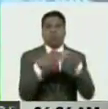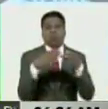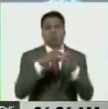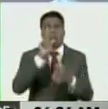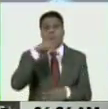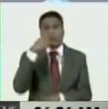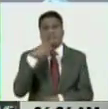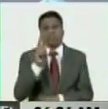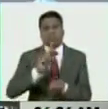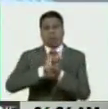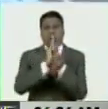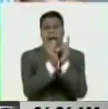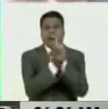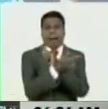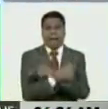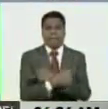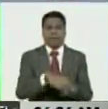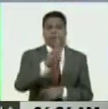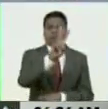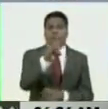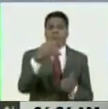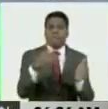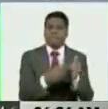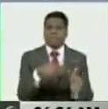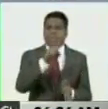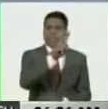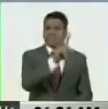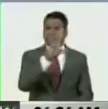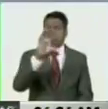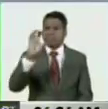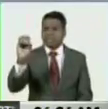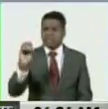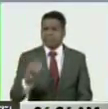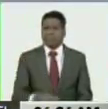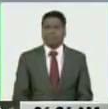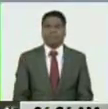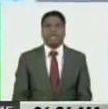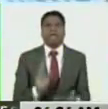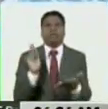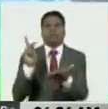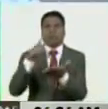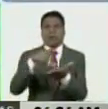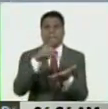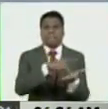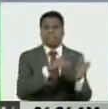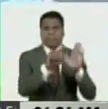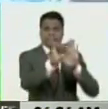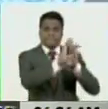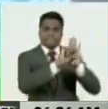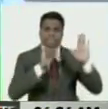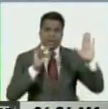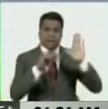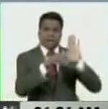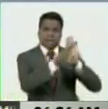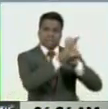reforma en el 2010, pero la única reforma que tuvo fue la inclusión de un capítulo de